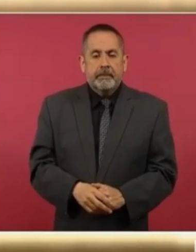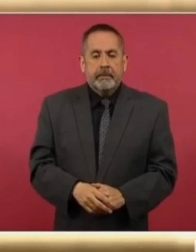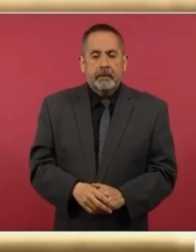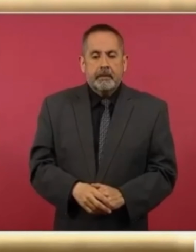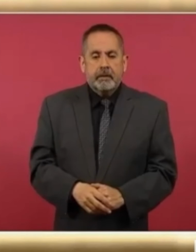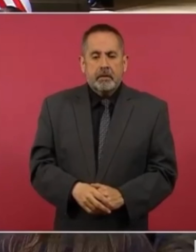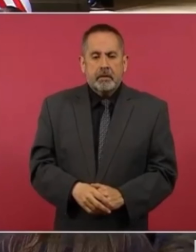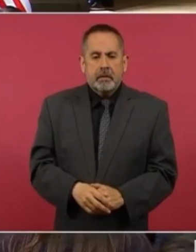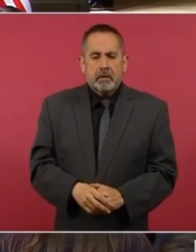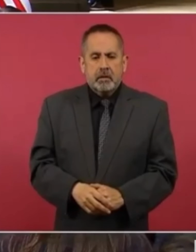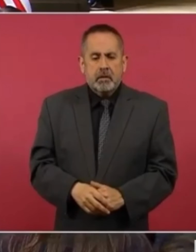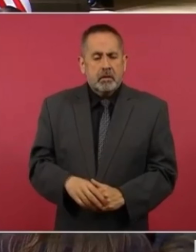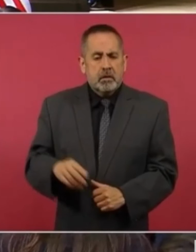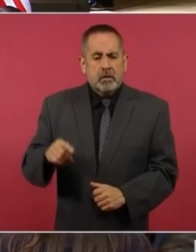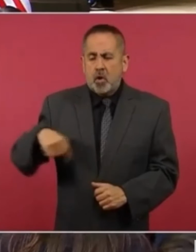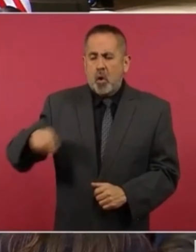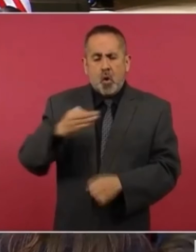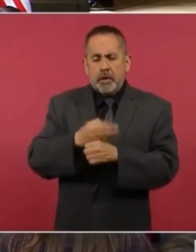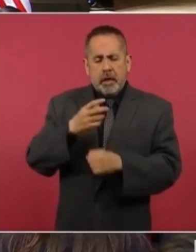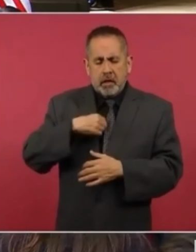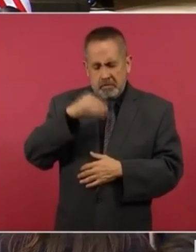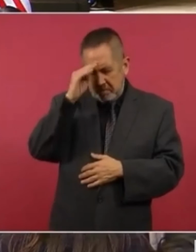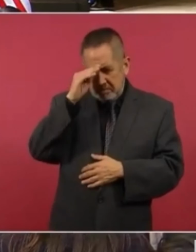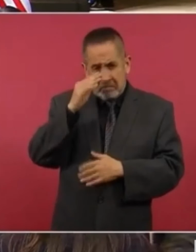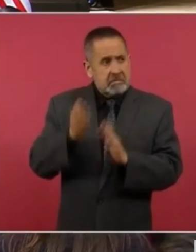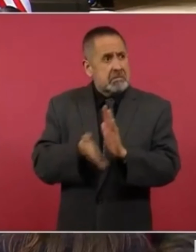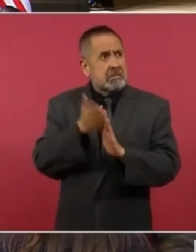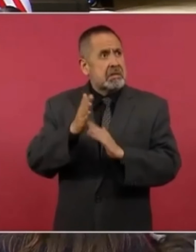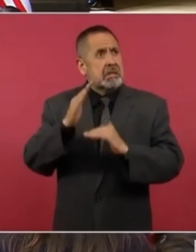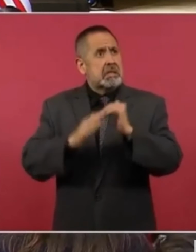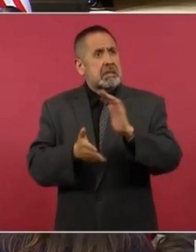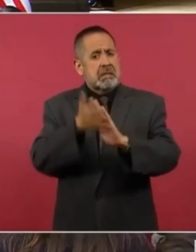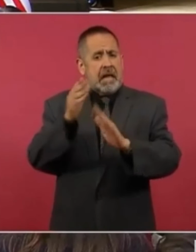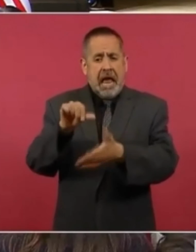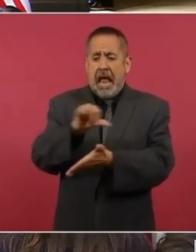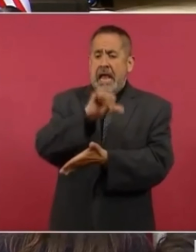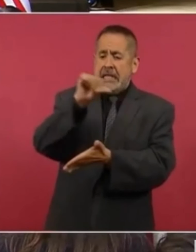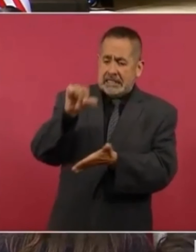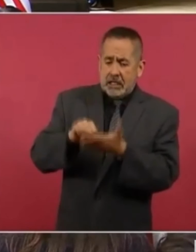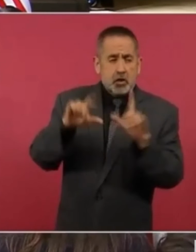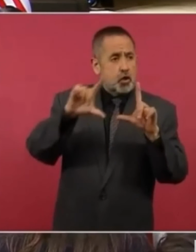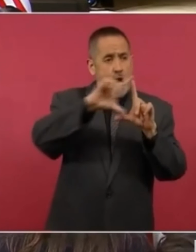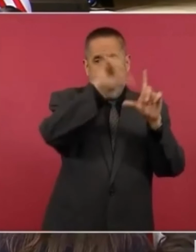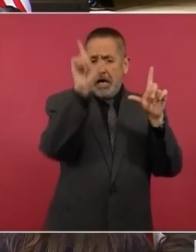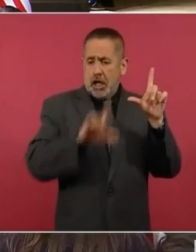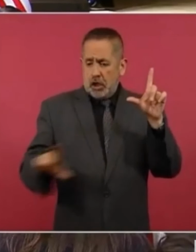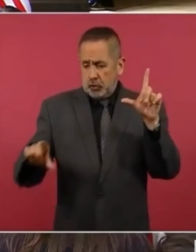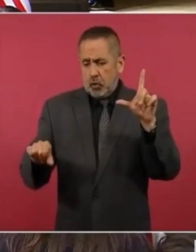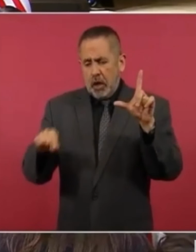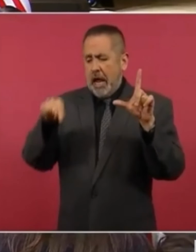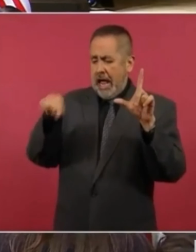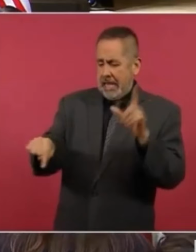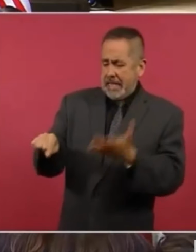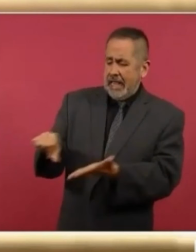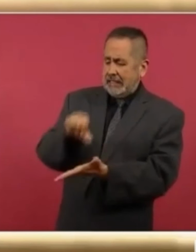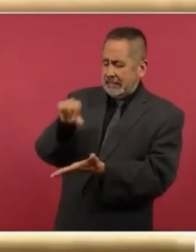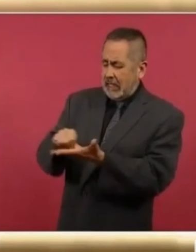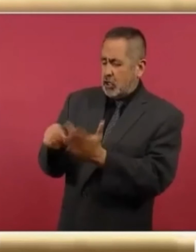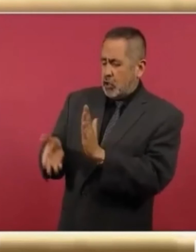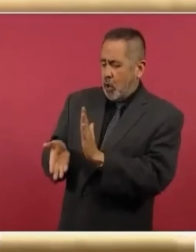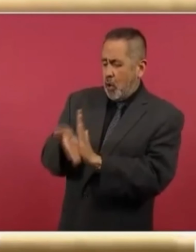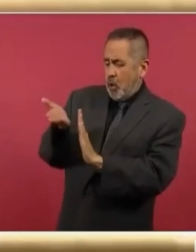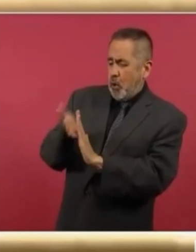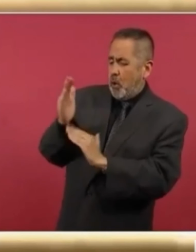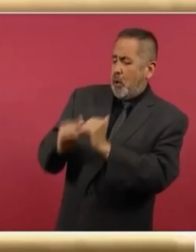No tenemos pensado construir ningún centro en el sureste para la